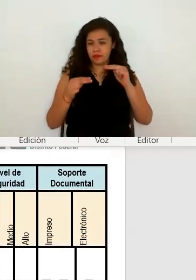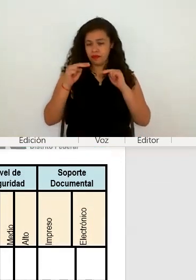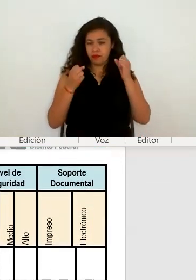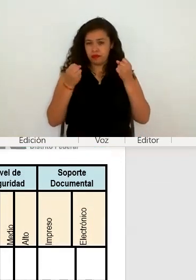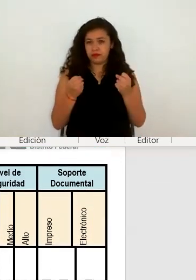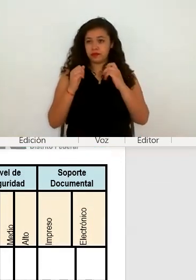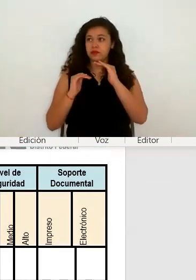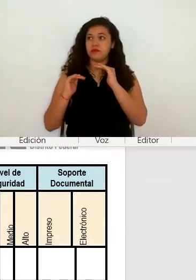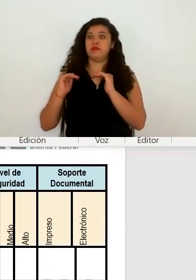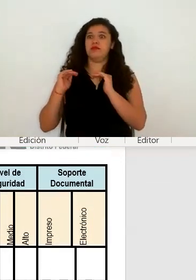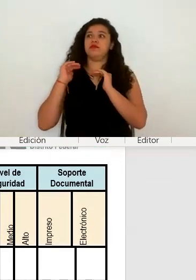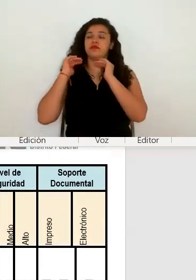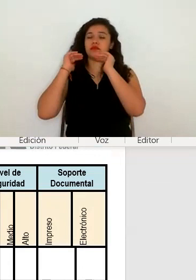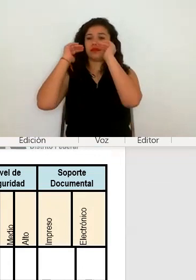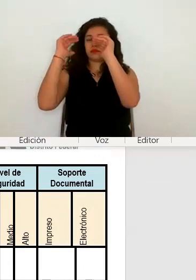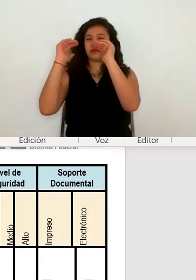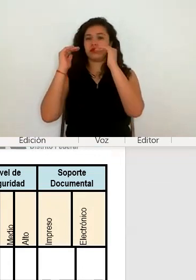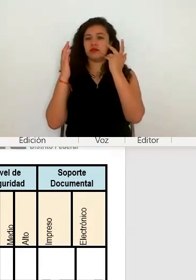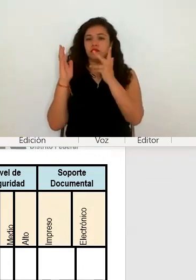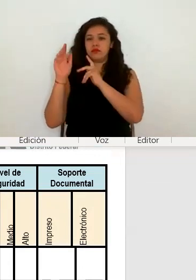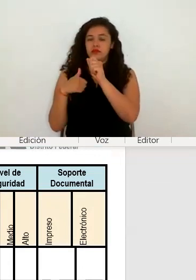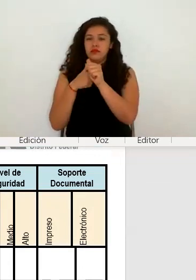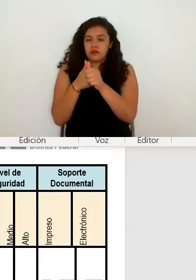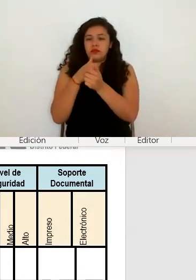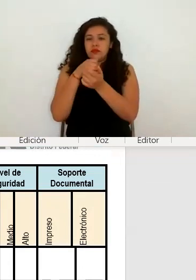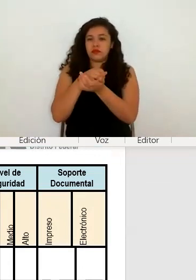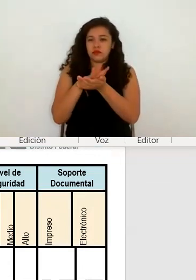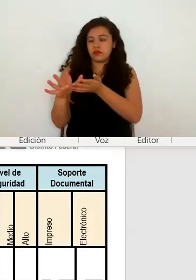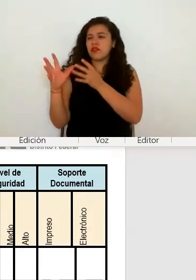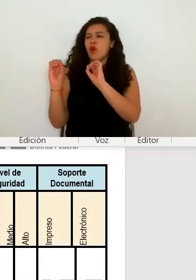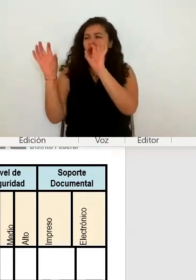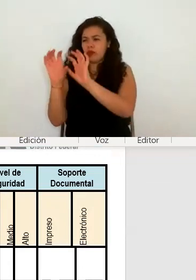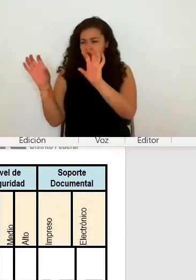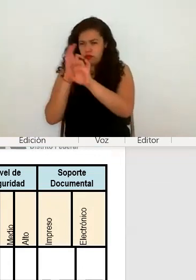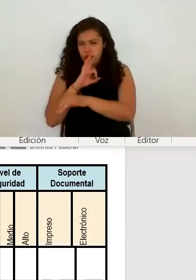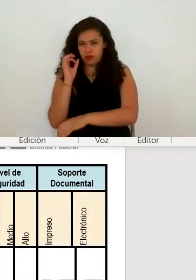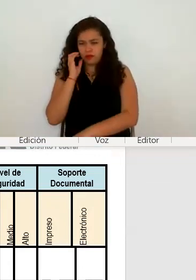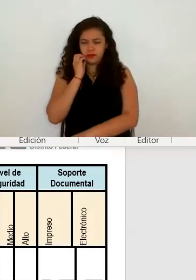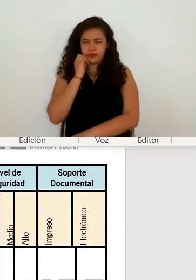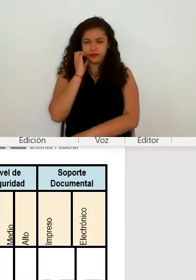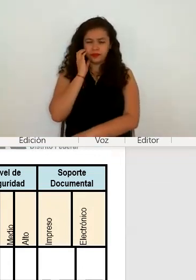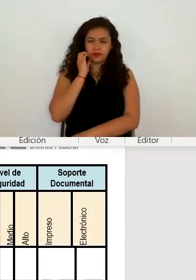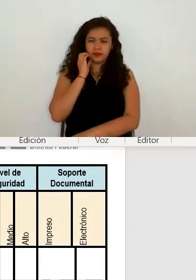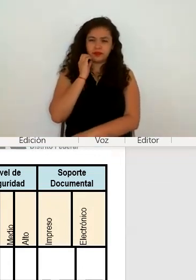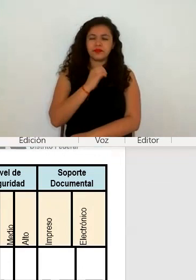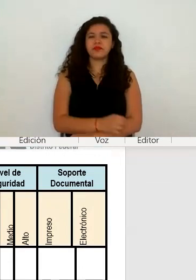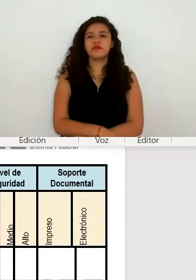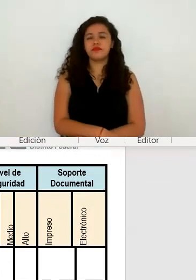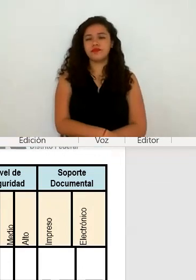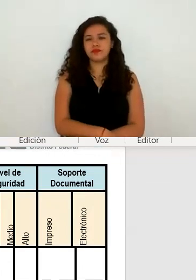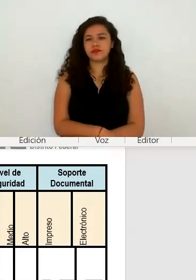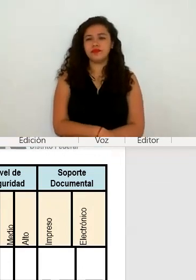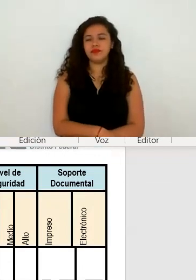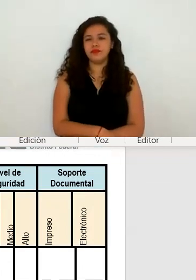es alto, el soporte es impreso y electrónico. ¿Sí? Entonces, esa es